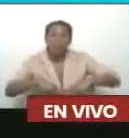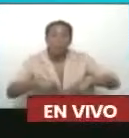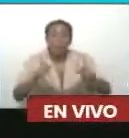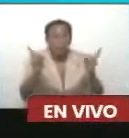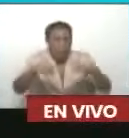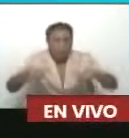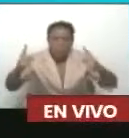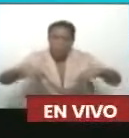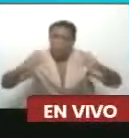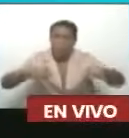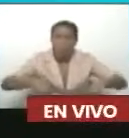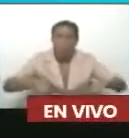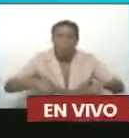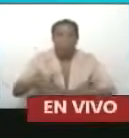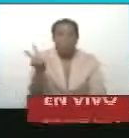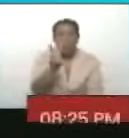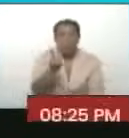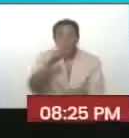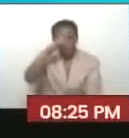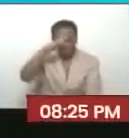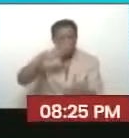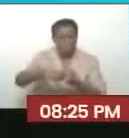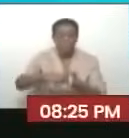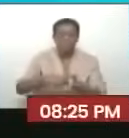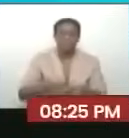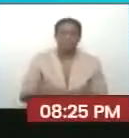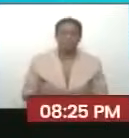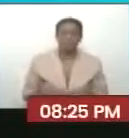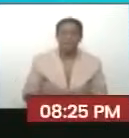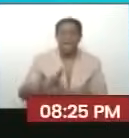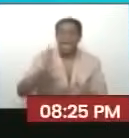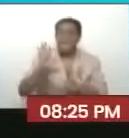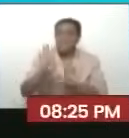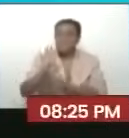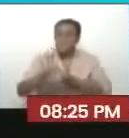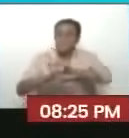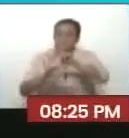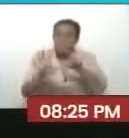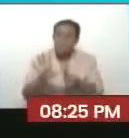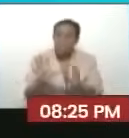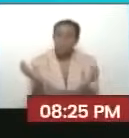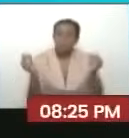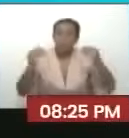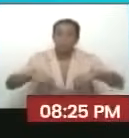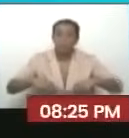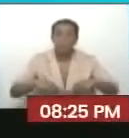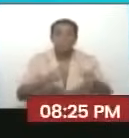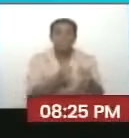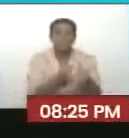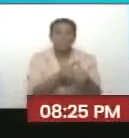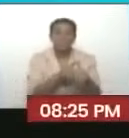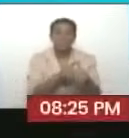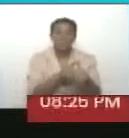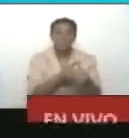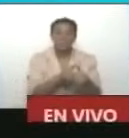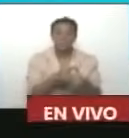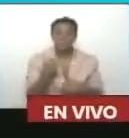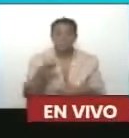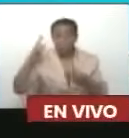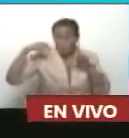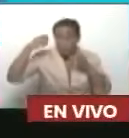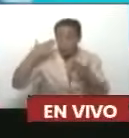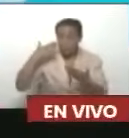lo afirmativo venezolano. 5 consensos resumido, los tenemos en un